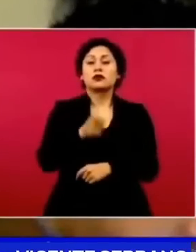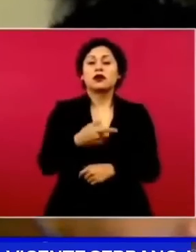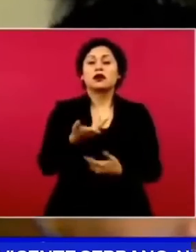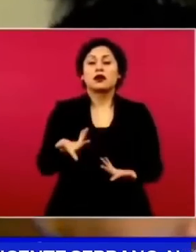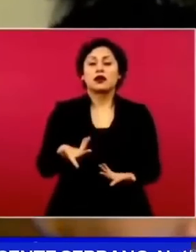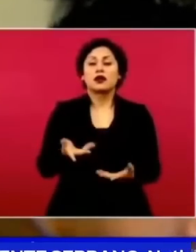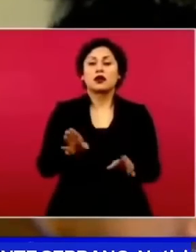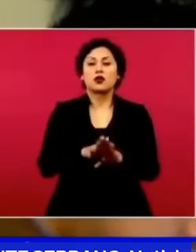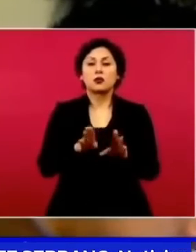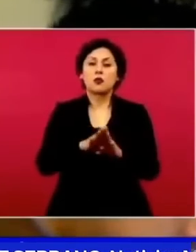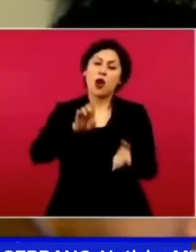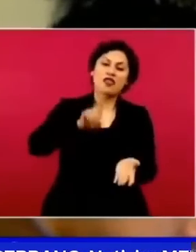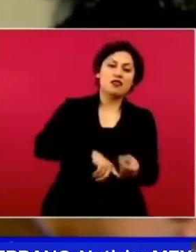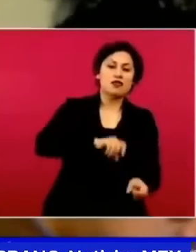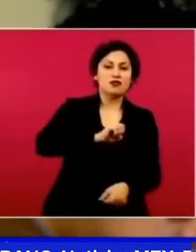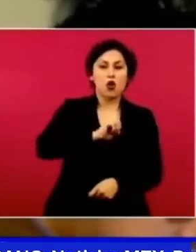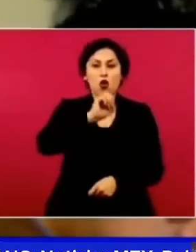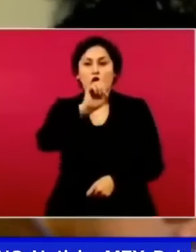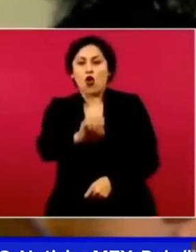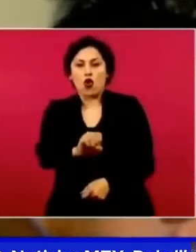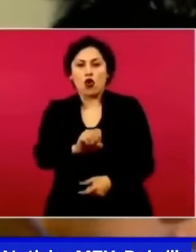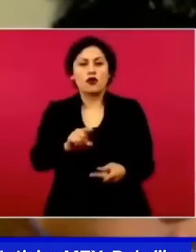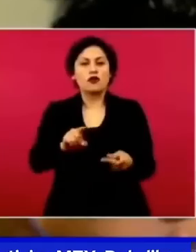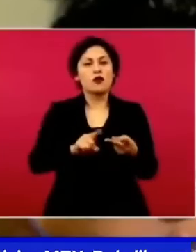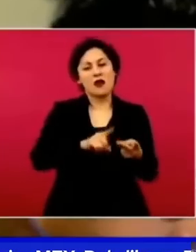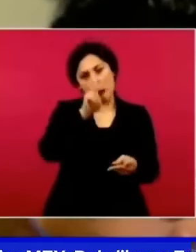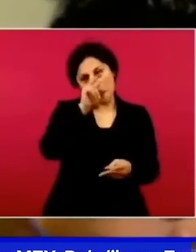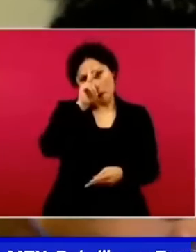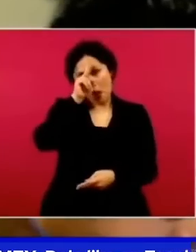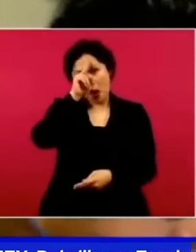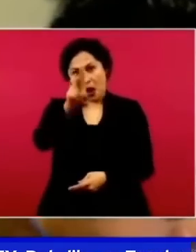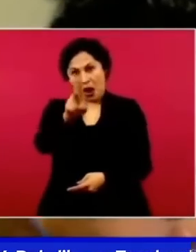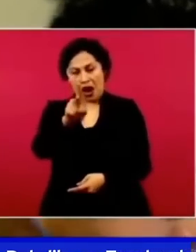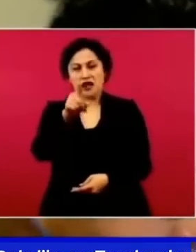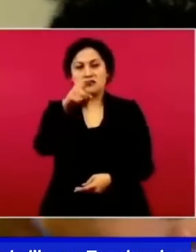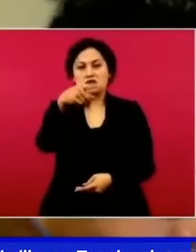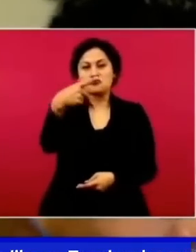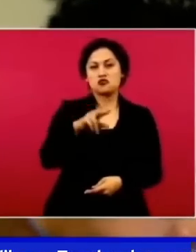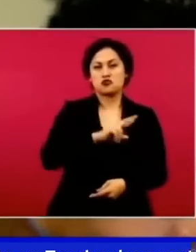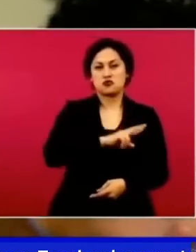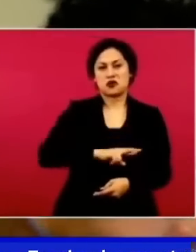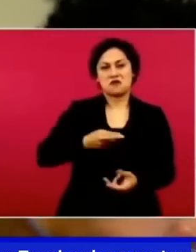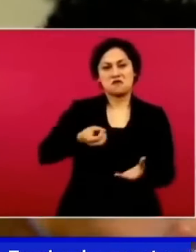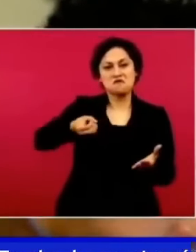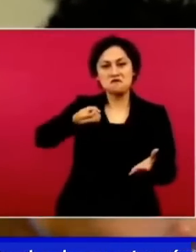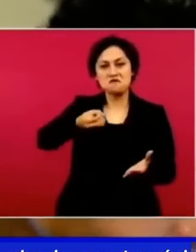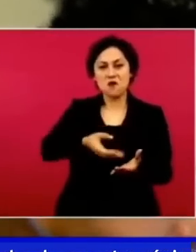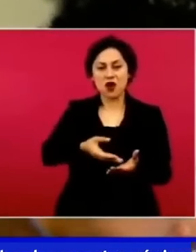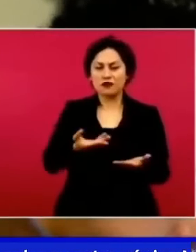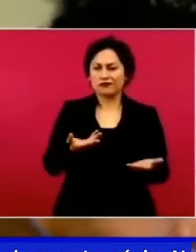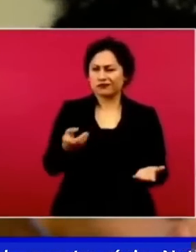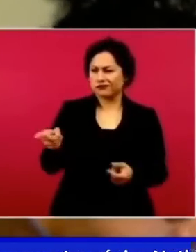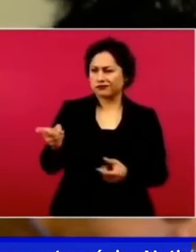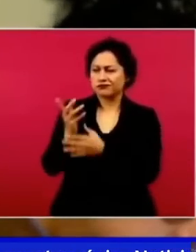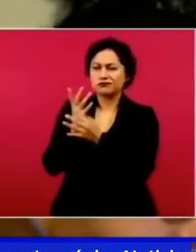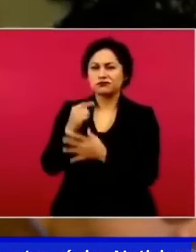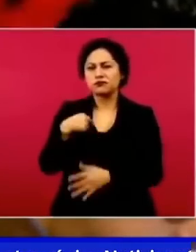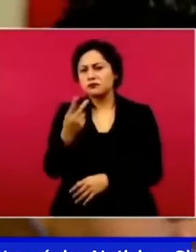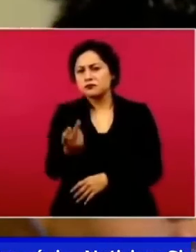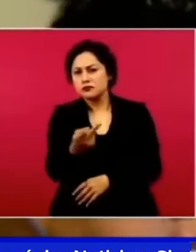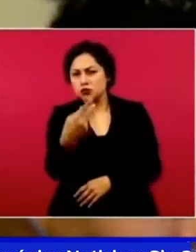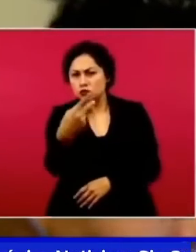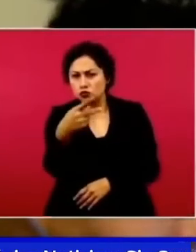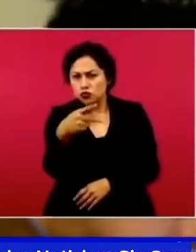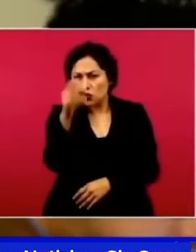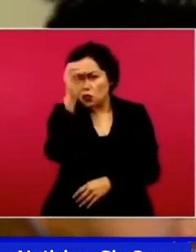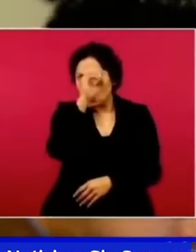del odio, un acto también de venganza y que provenía del rencor. Yo le quiero preguntar precisamente, presidente, ¿qué responde ante